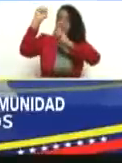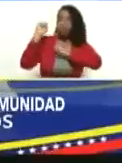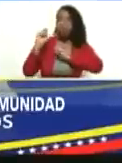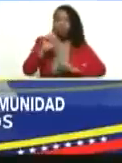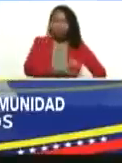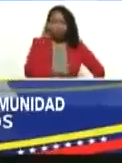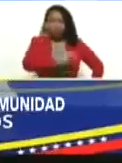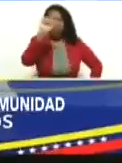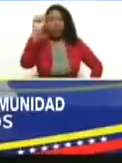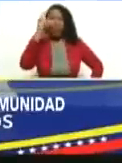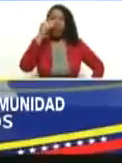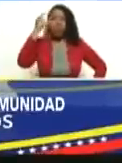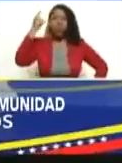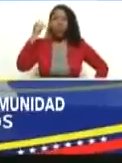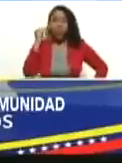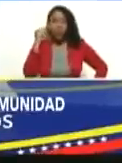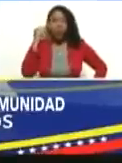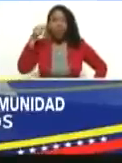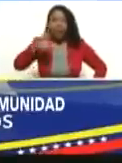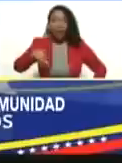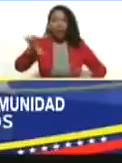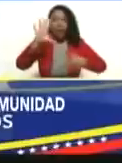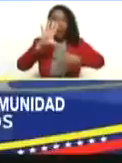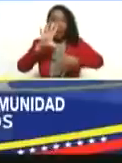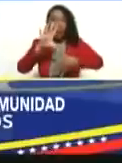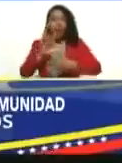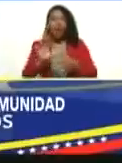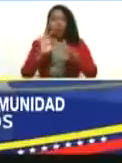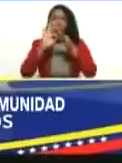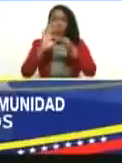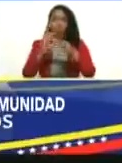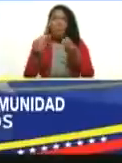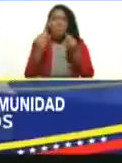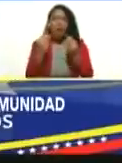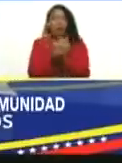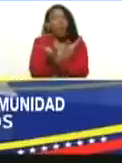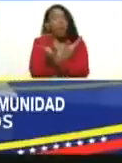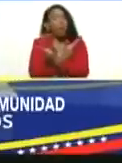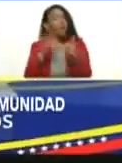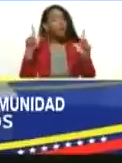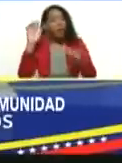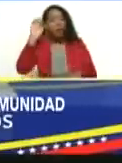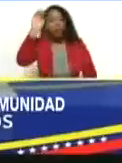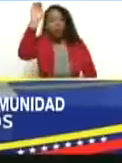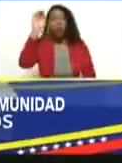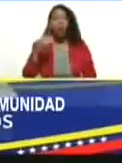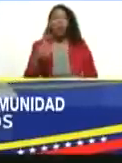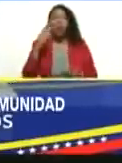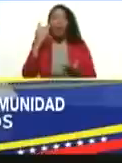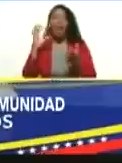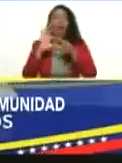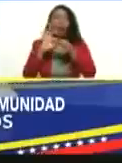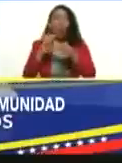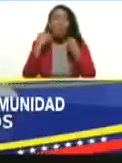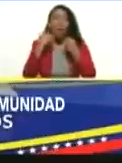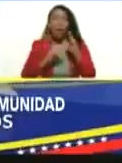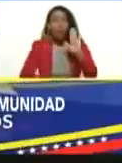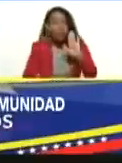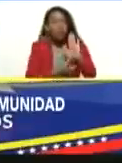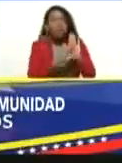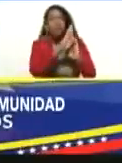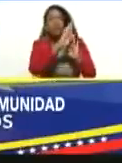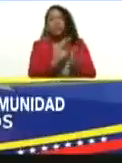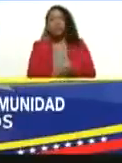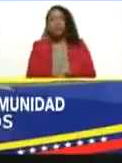y las libertadoras de nuestra América la unión para la liberación la unión para el desarrollo